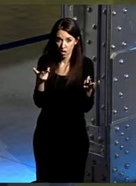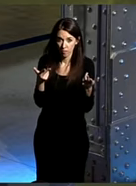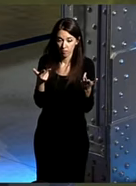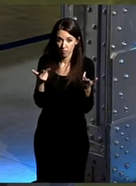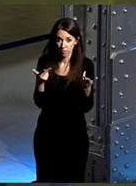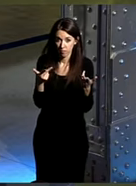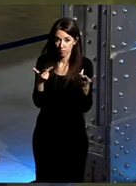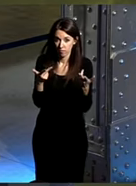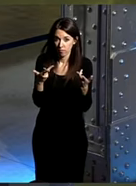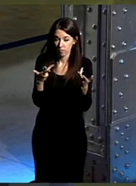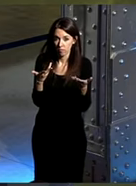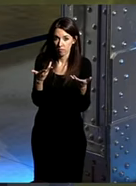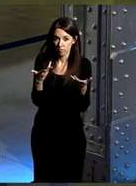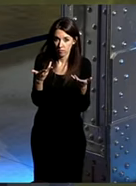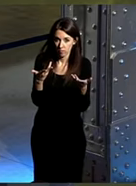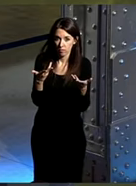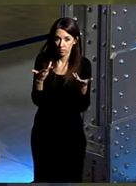Y tienen